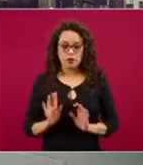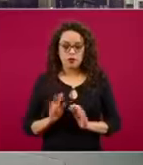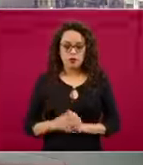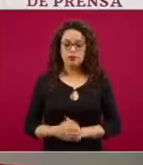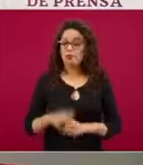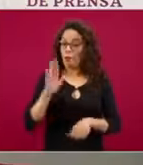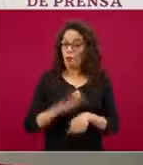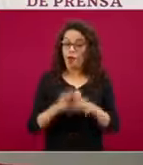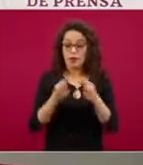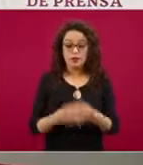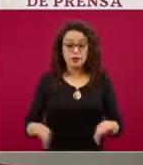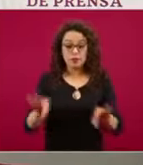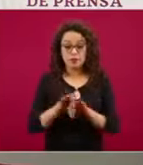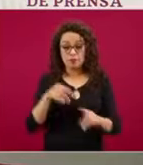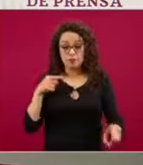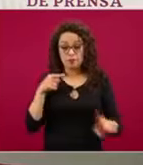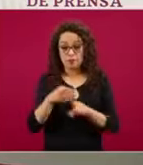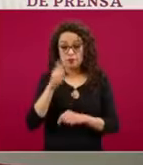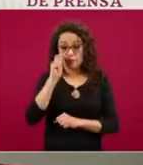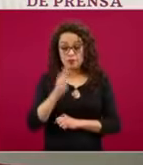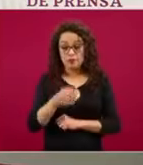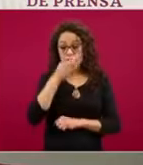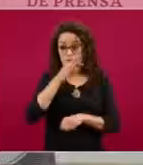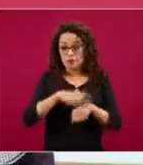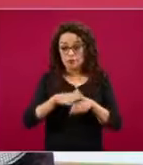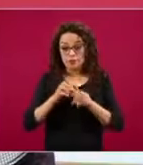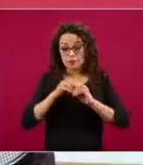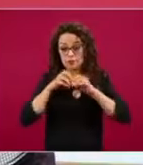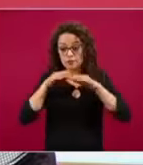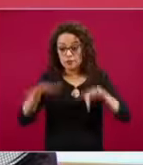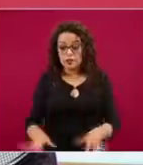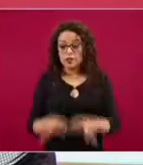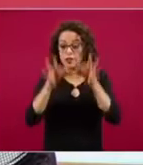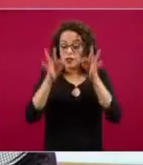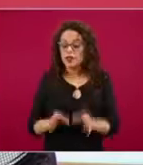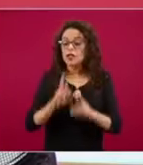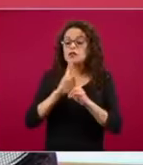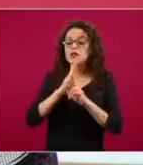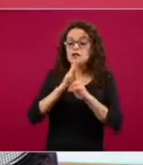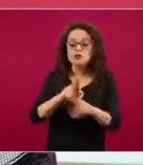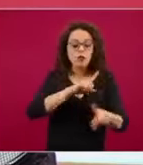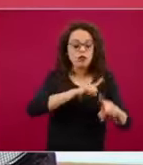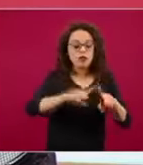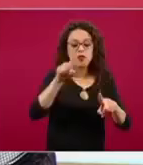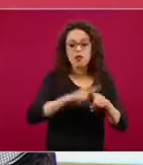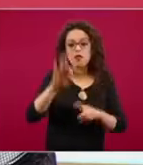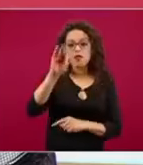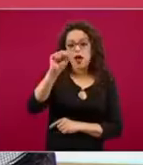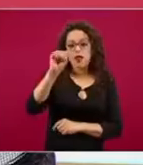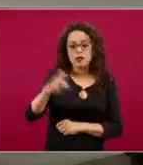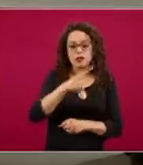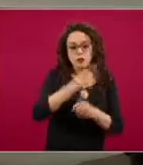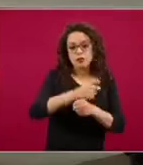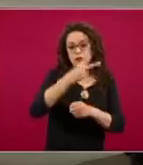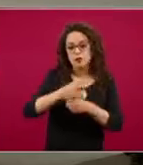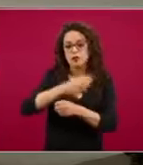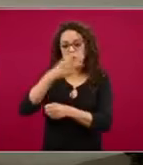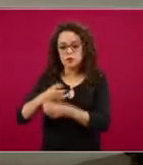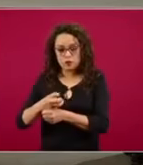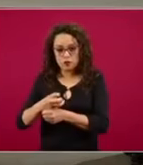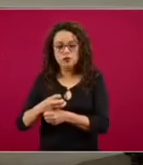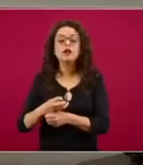estos hallazgos, estas publicaciones, es decir, los resultados de todas sus fases de ensayo clínico,